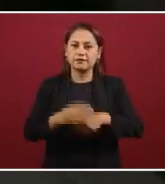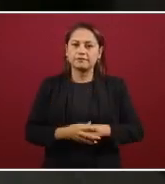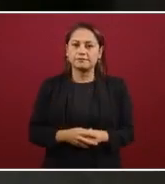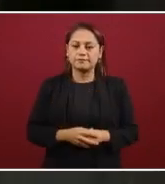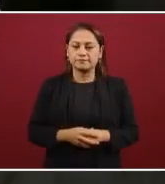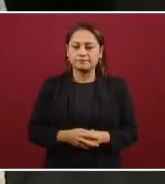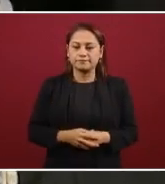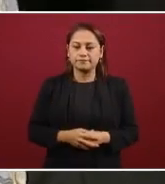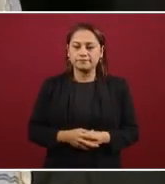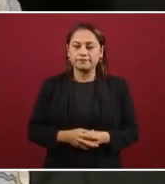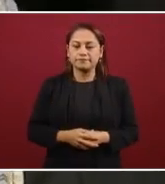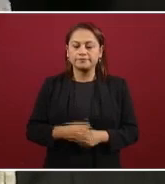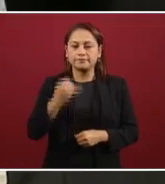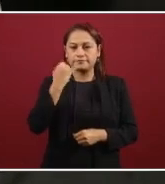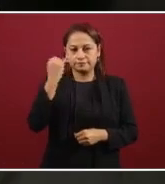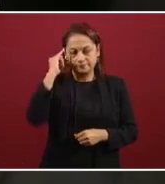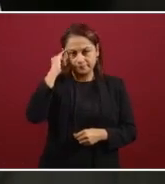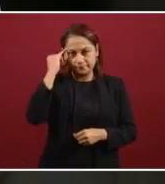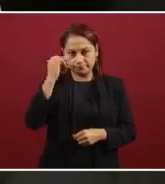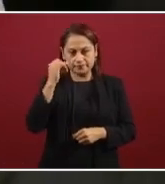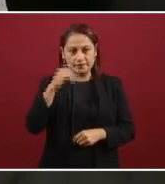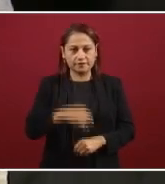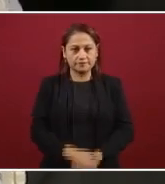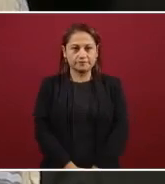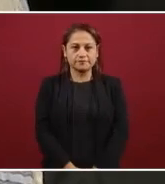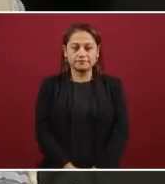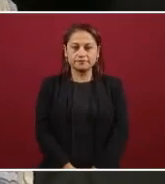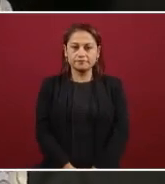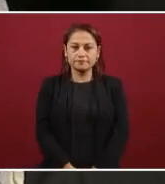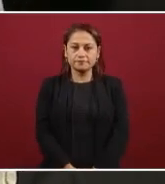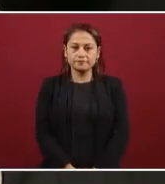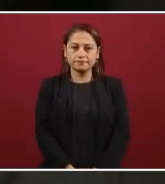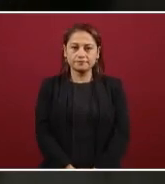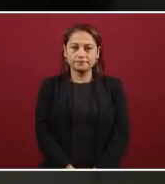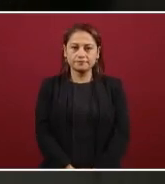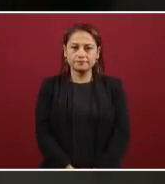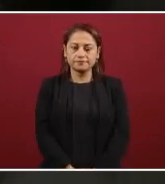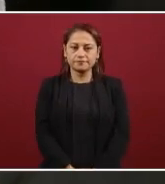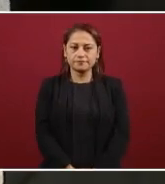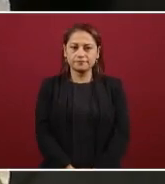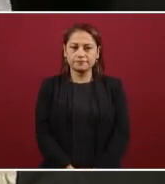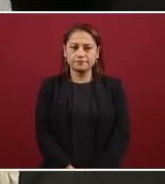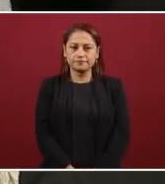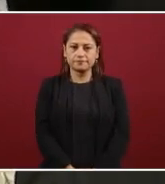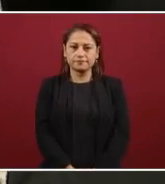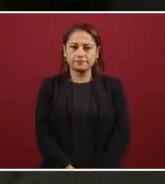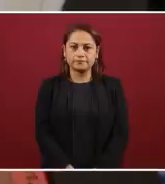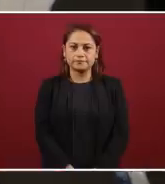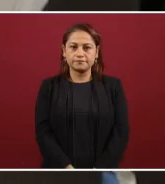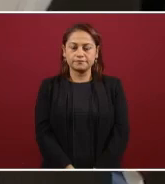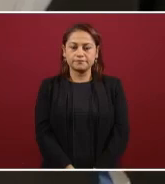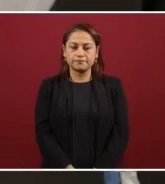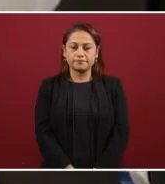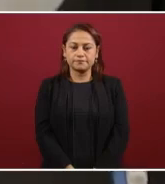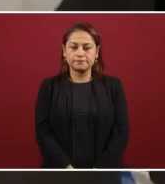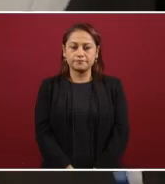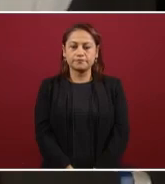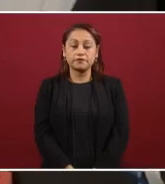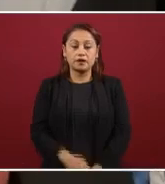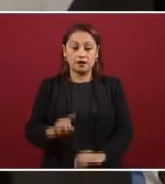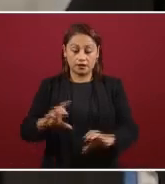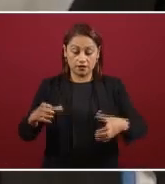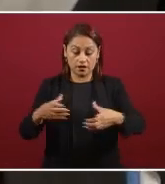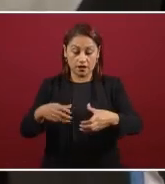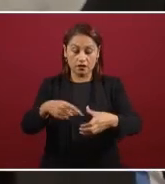Monroy Pemba, es que esas costing, más es repete que te pcanía, es que esas cosas podemos ca. Allá en nuestra comunidad también